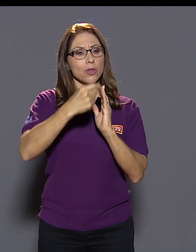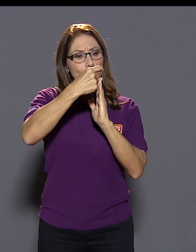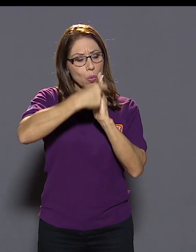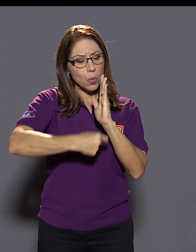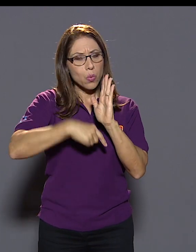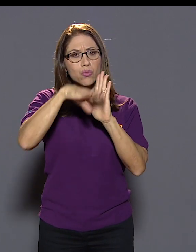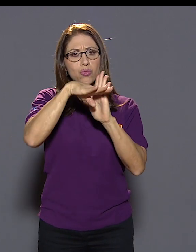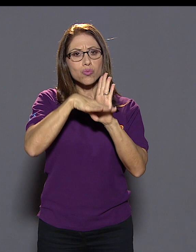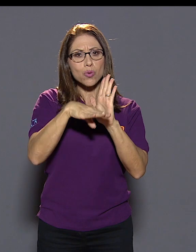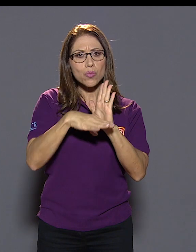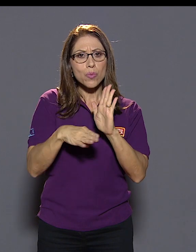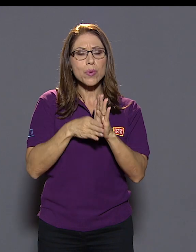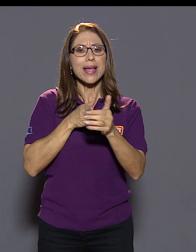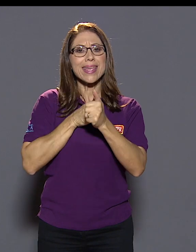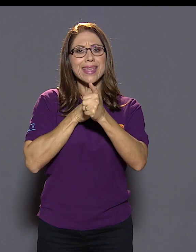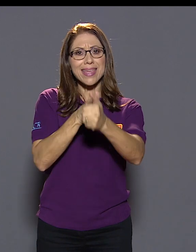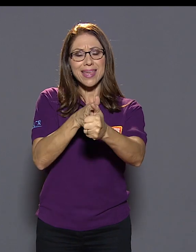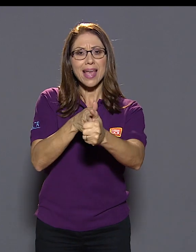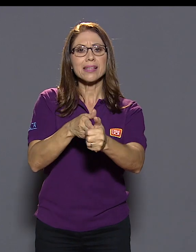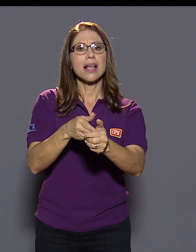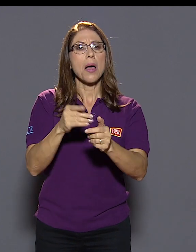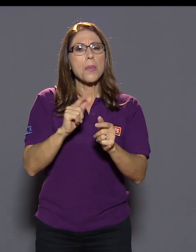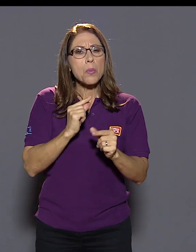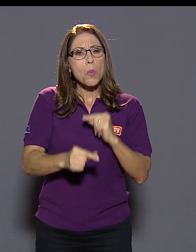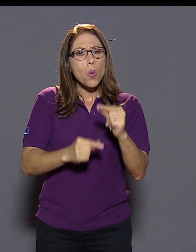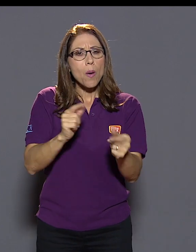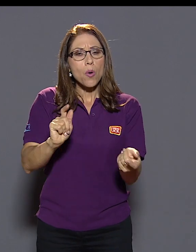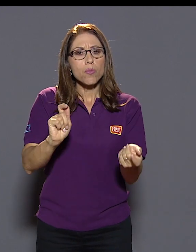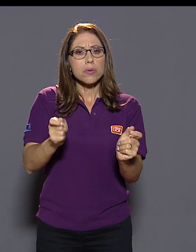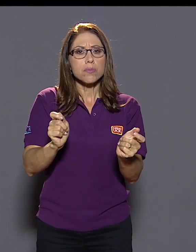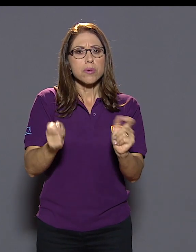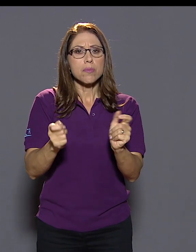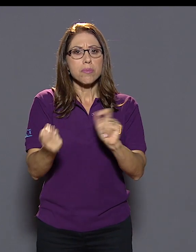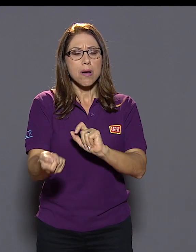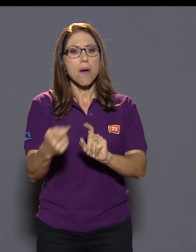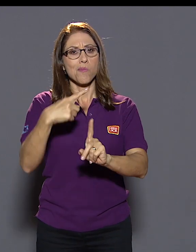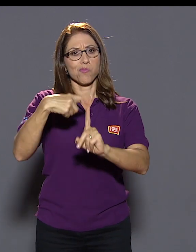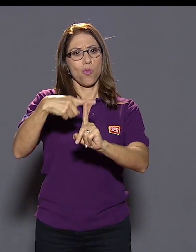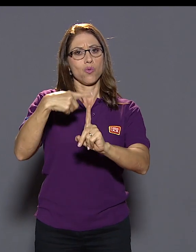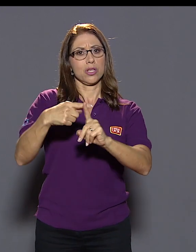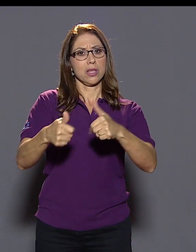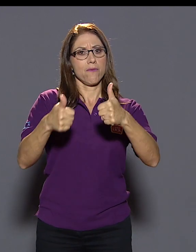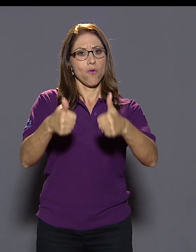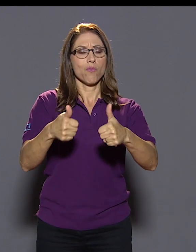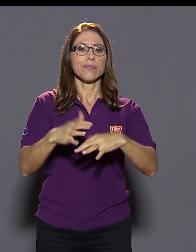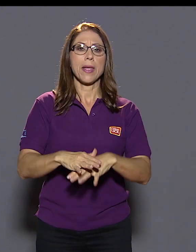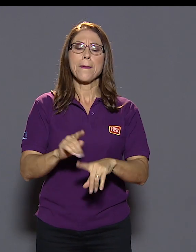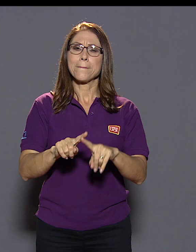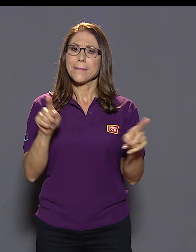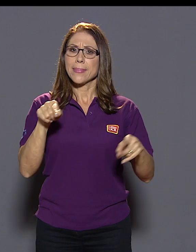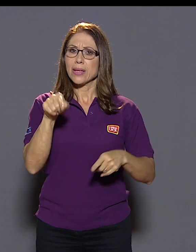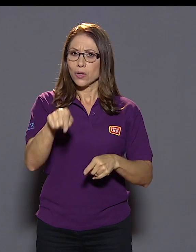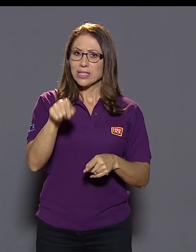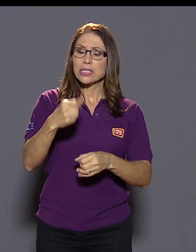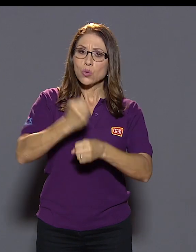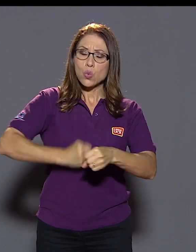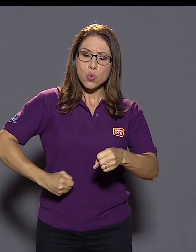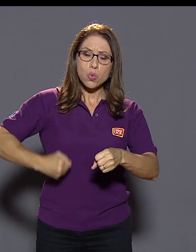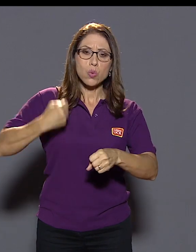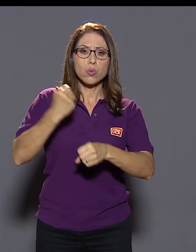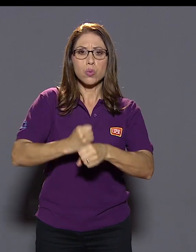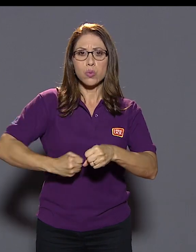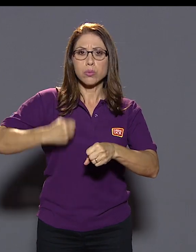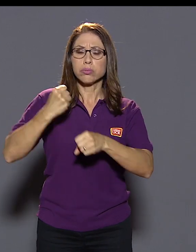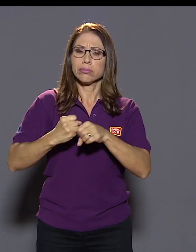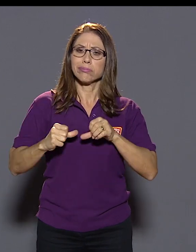manuales, ¿verdad?, para ir adecuando poco a poco y ir logrando incidiendo en positivo con este tema, pero sí ha sido un ejercicio, un